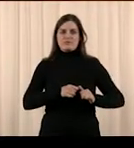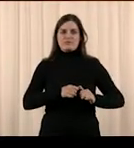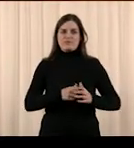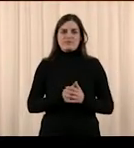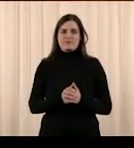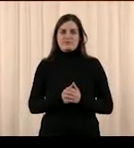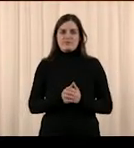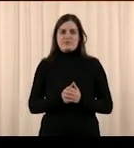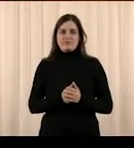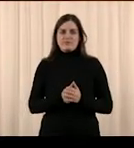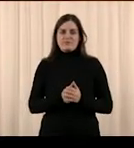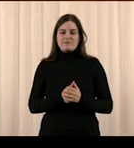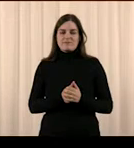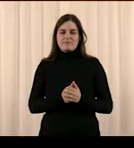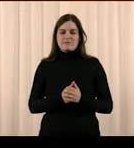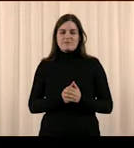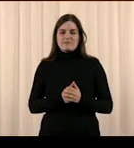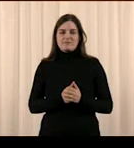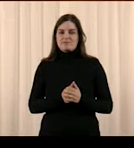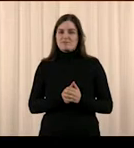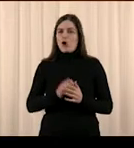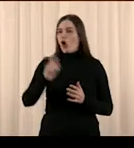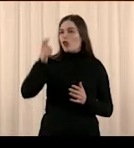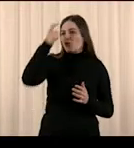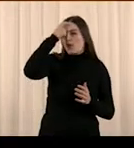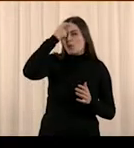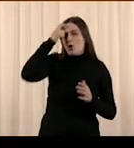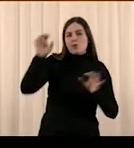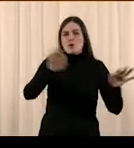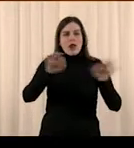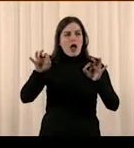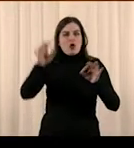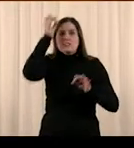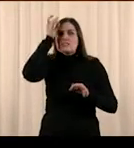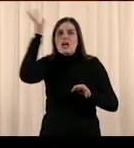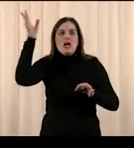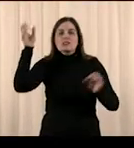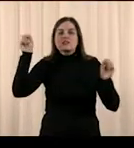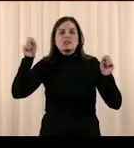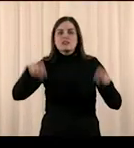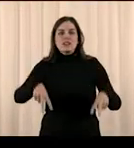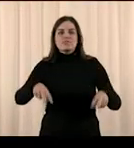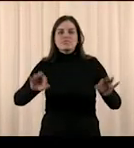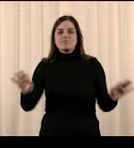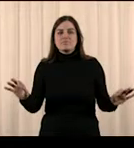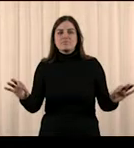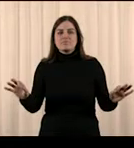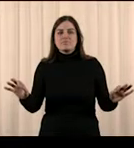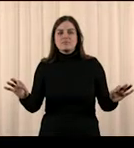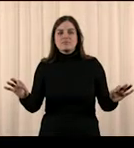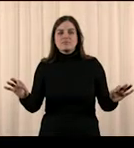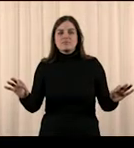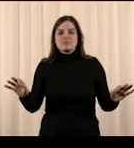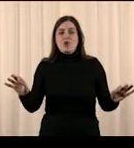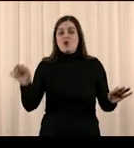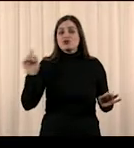No concepts, no ideas. Sin conceptos ni ideas. Simplicity. The only thing.